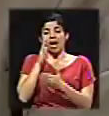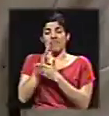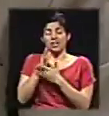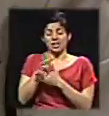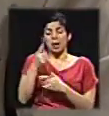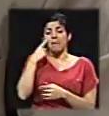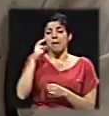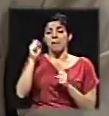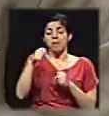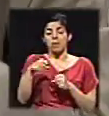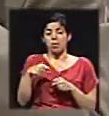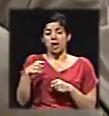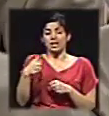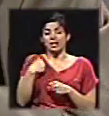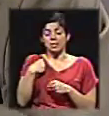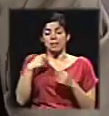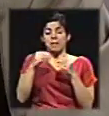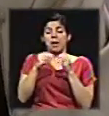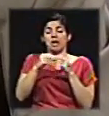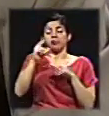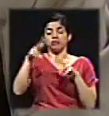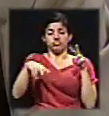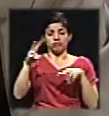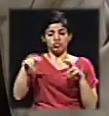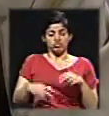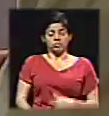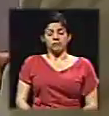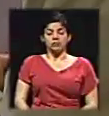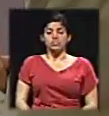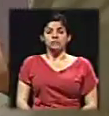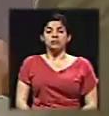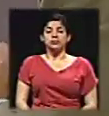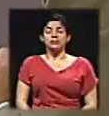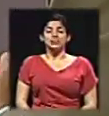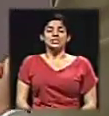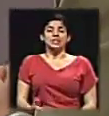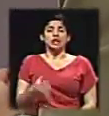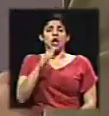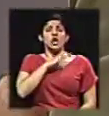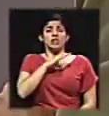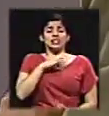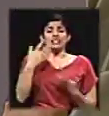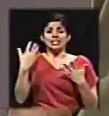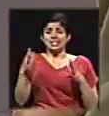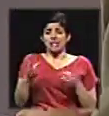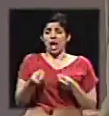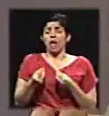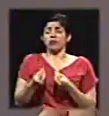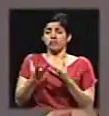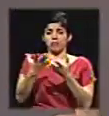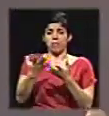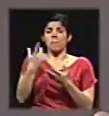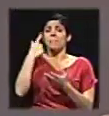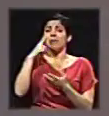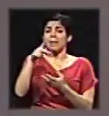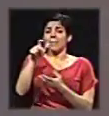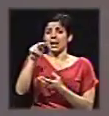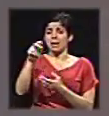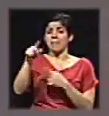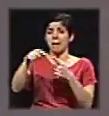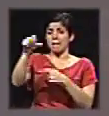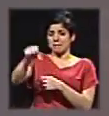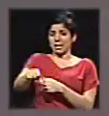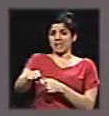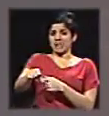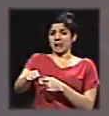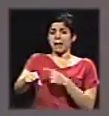una mayor volatilidad incluso de lo que sí, pensamos. Sí, las condiciones están dadas para que Liberación pierda. Pero